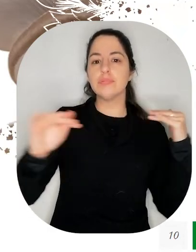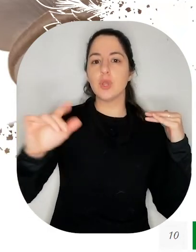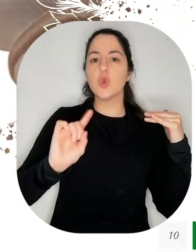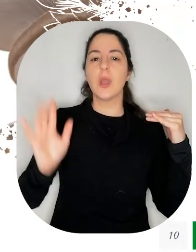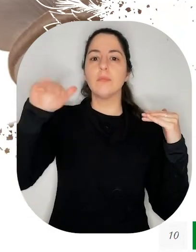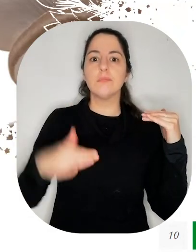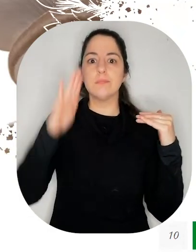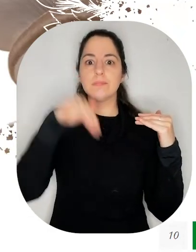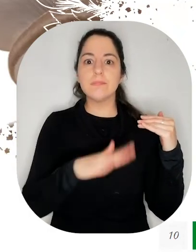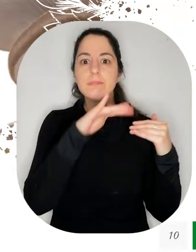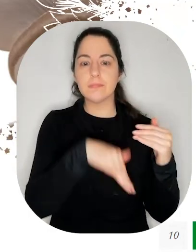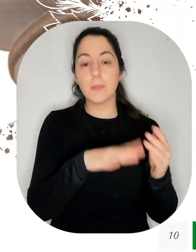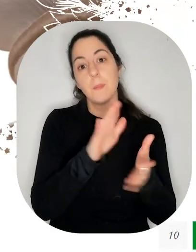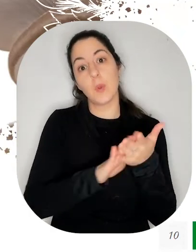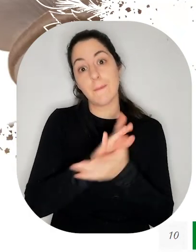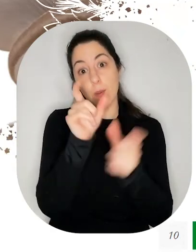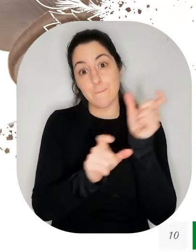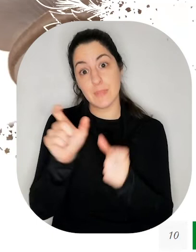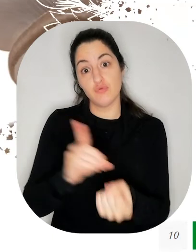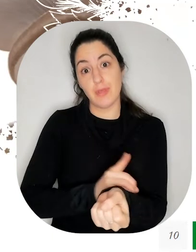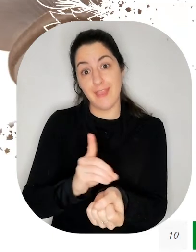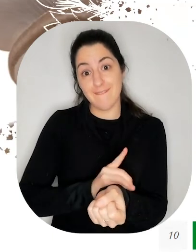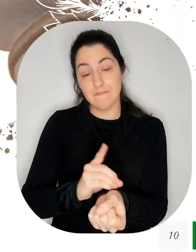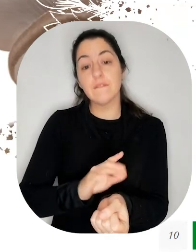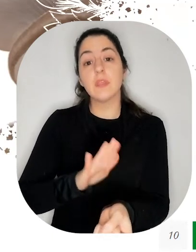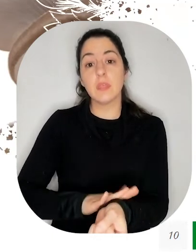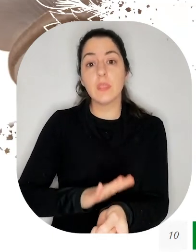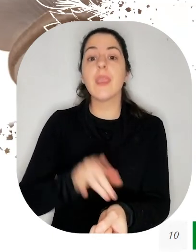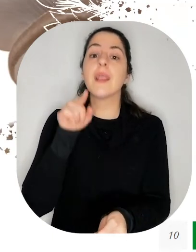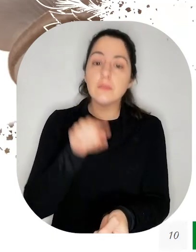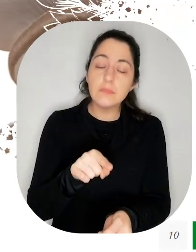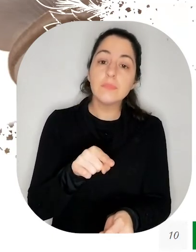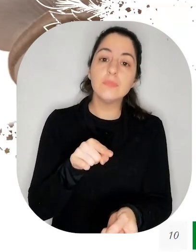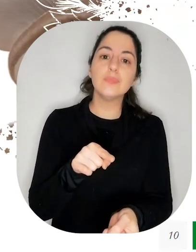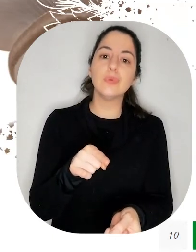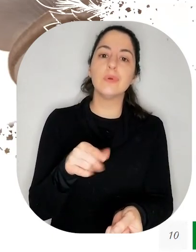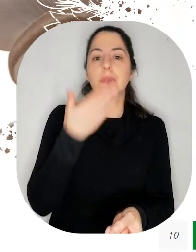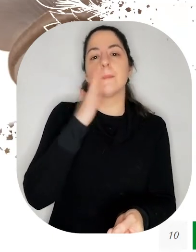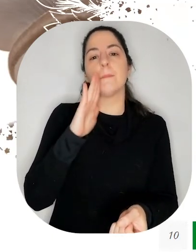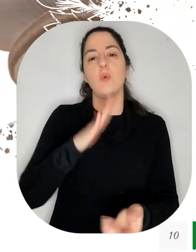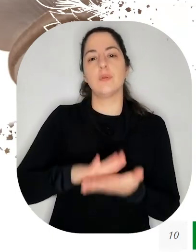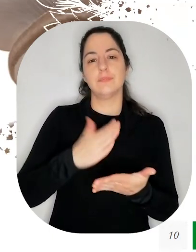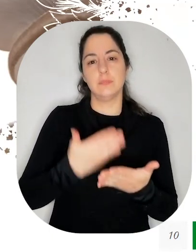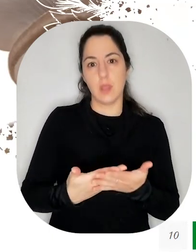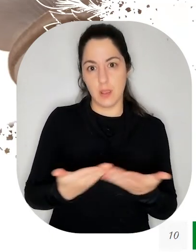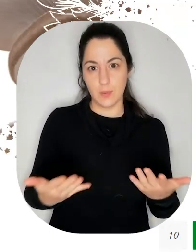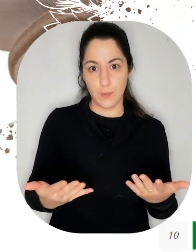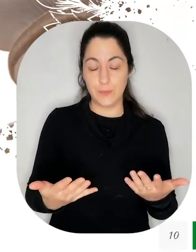la normalidad en personas como que tienen resistencia insulínica y también diabetes.